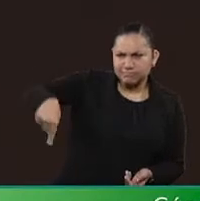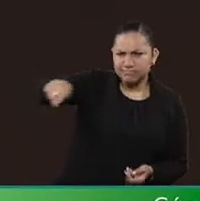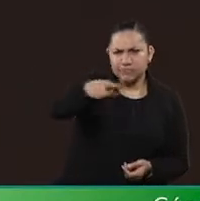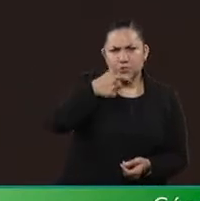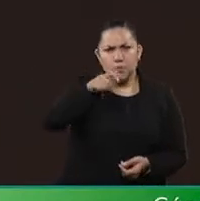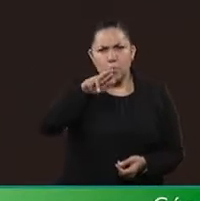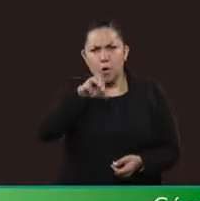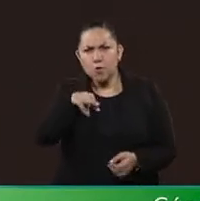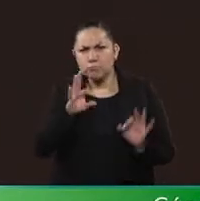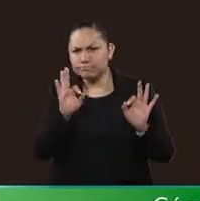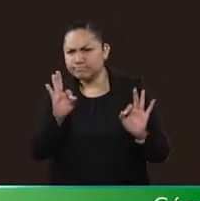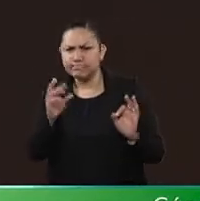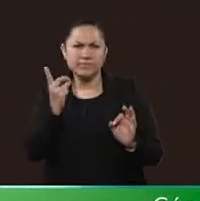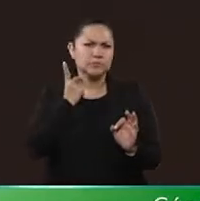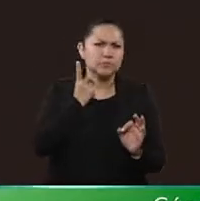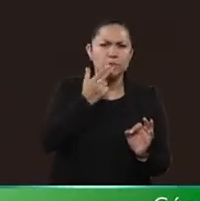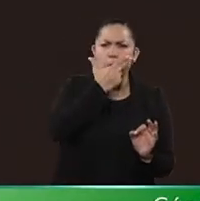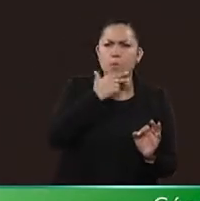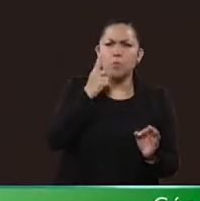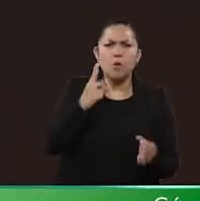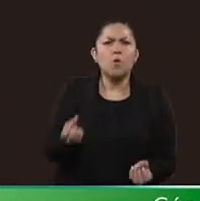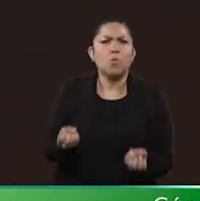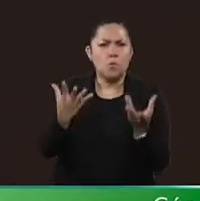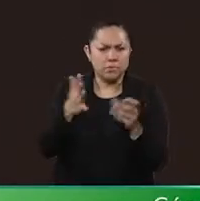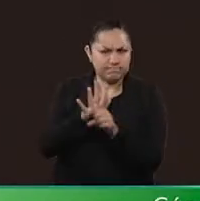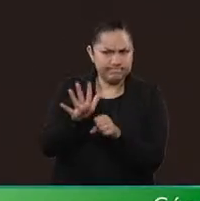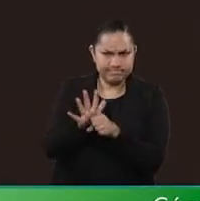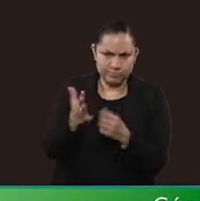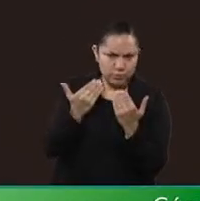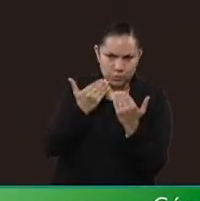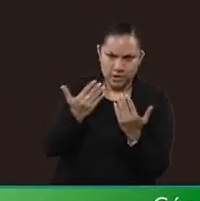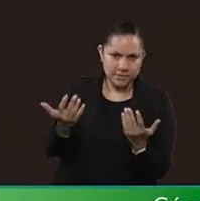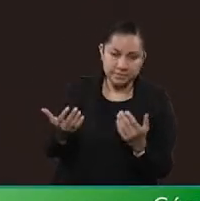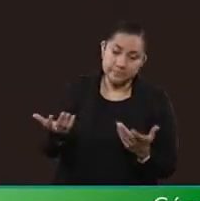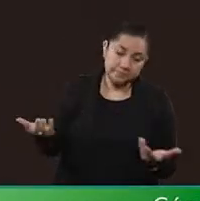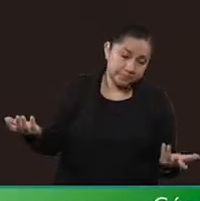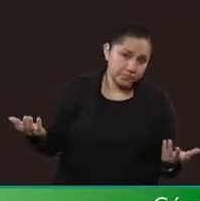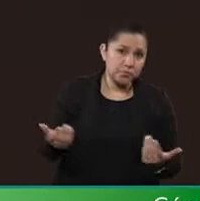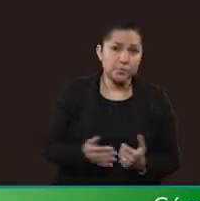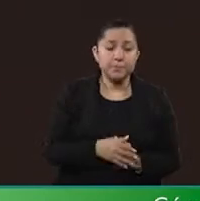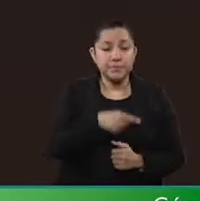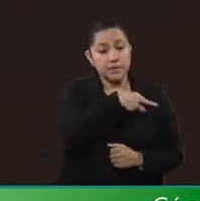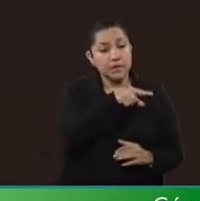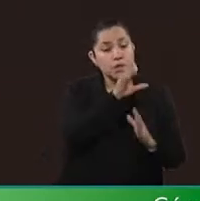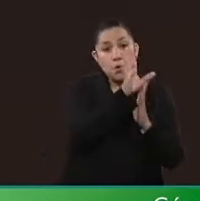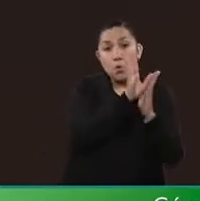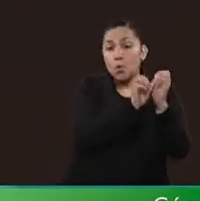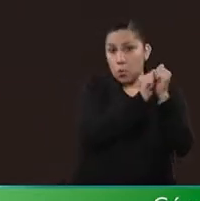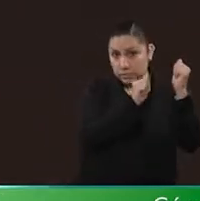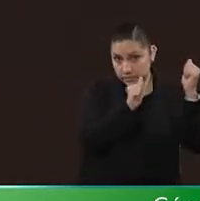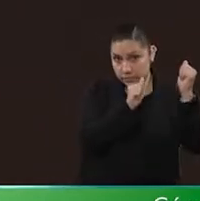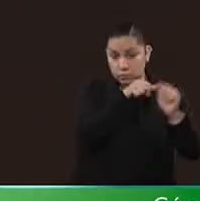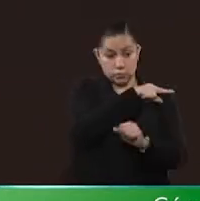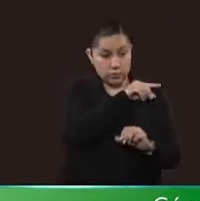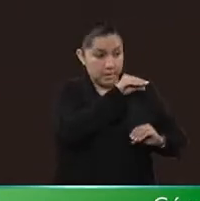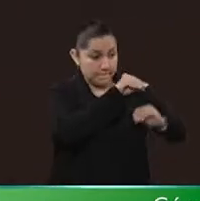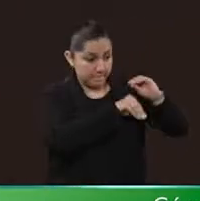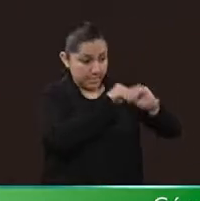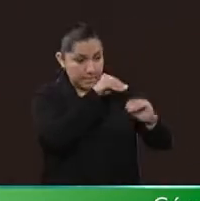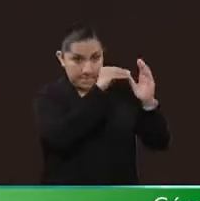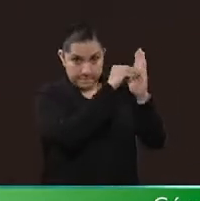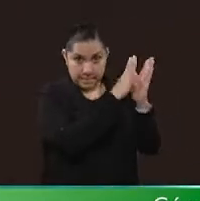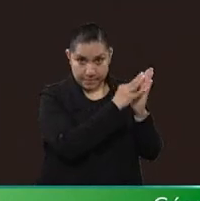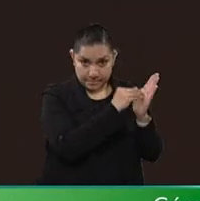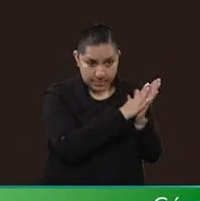ser de las constituciones modernas en todo el mundo es defender a la ciudadanía frente al